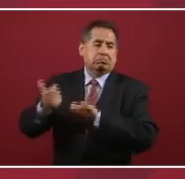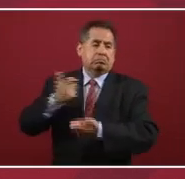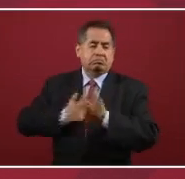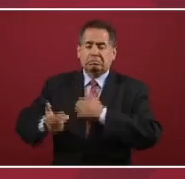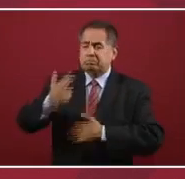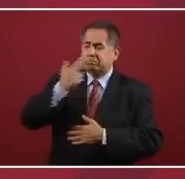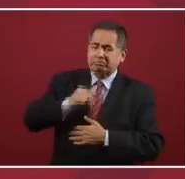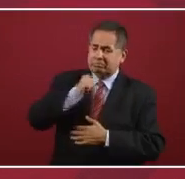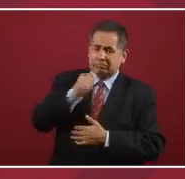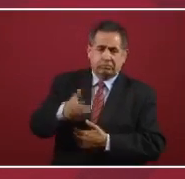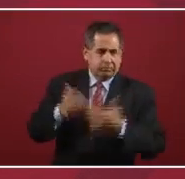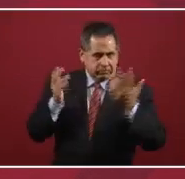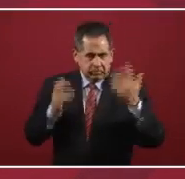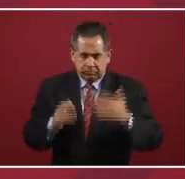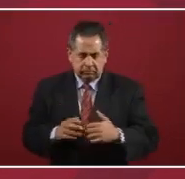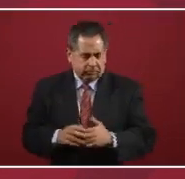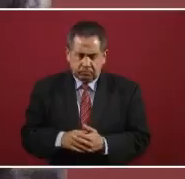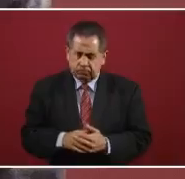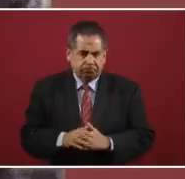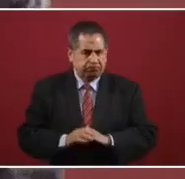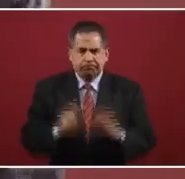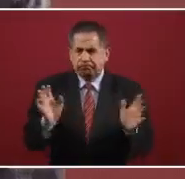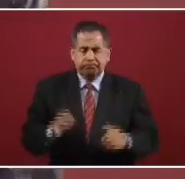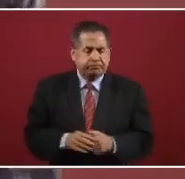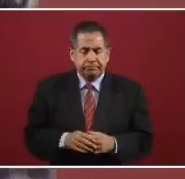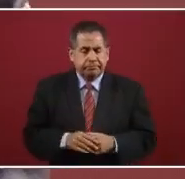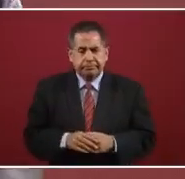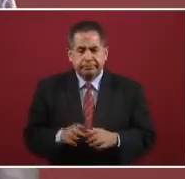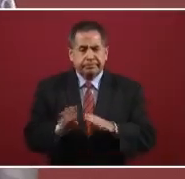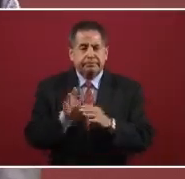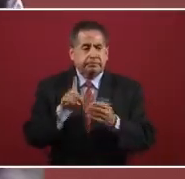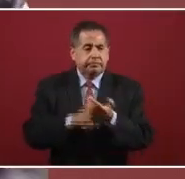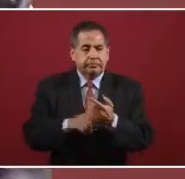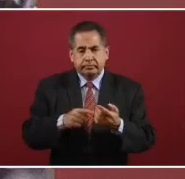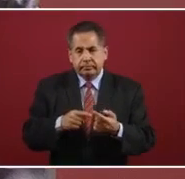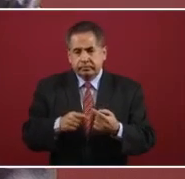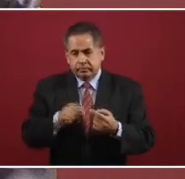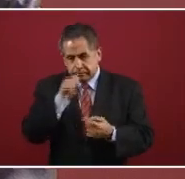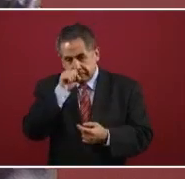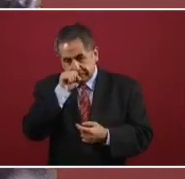Entonces, eso es lo que tiene que tomarse en consideración.